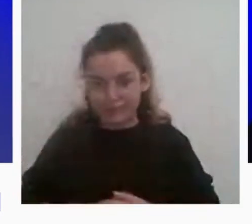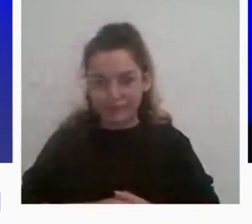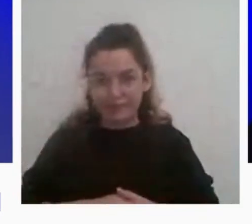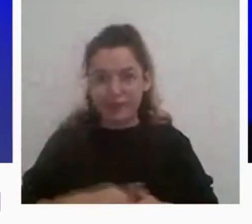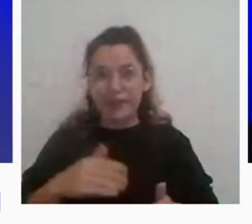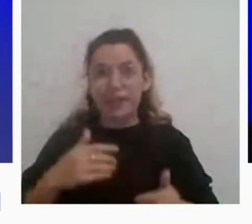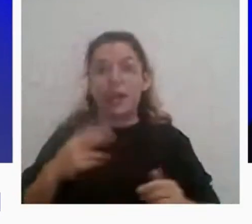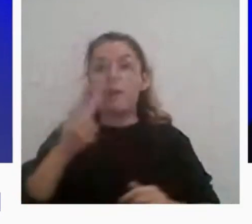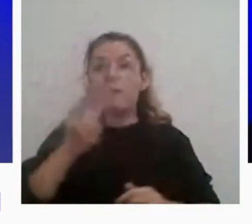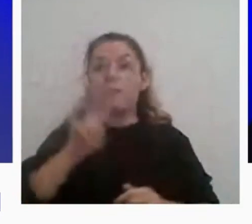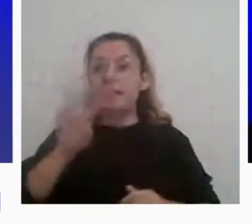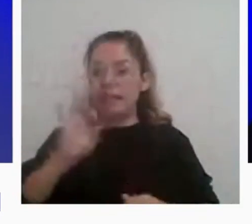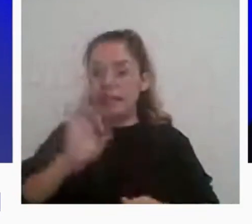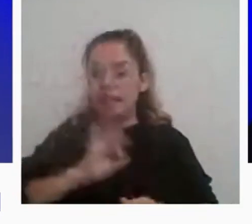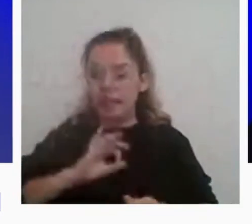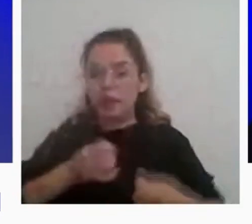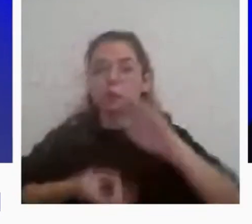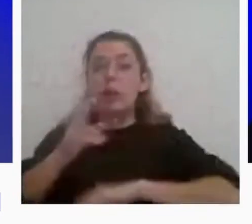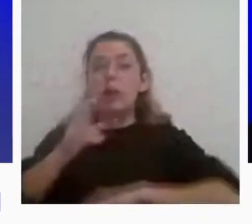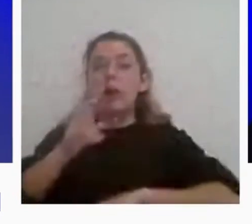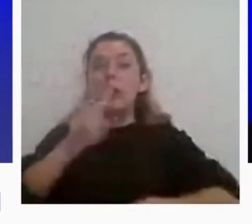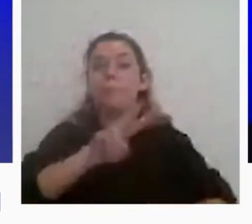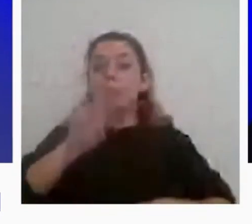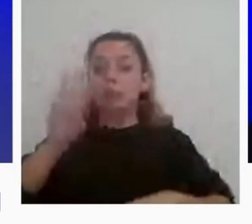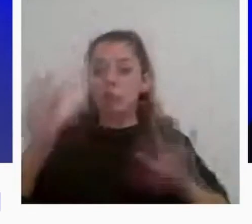la pandemia. Y fuimos, es decir, el equipo se unió